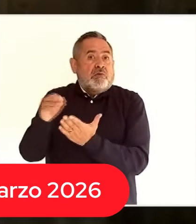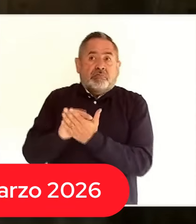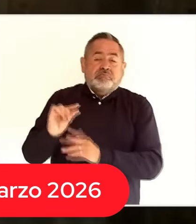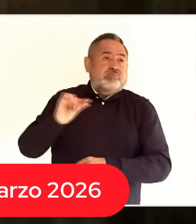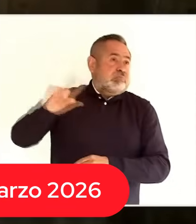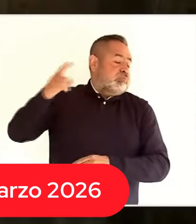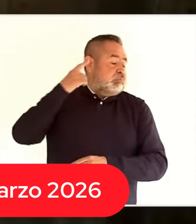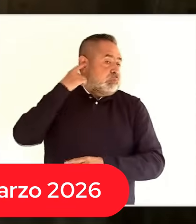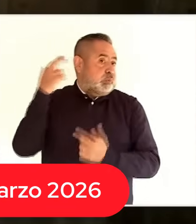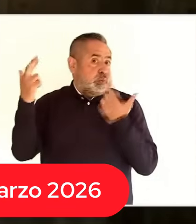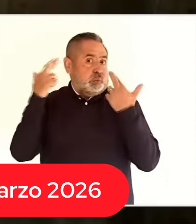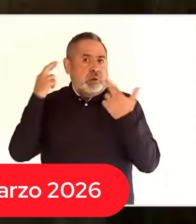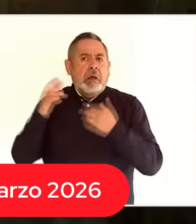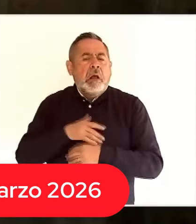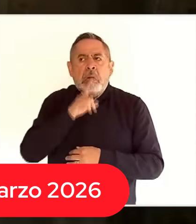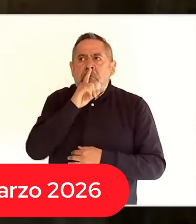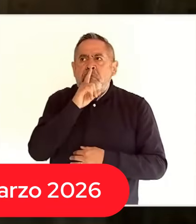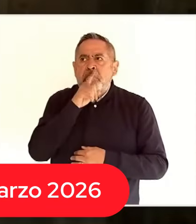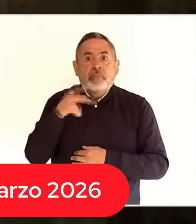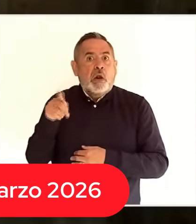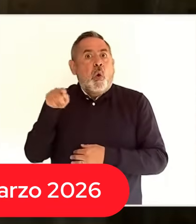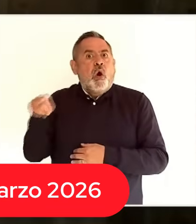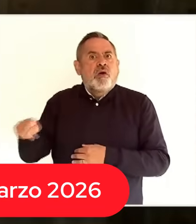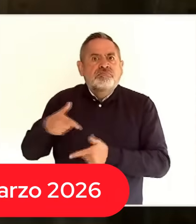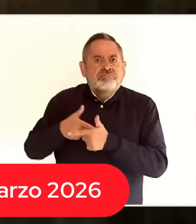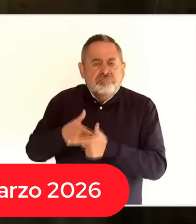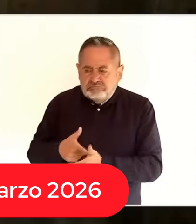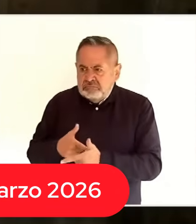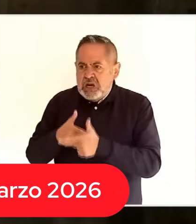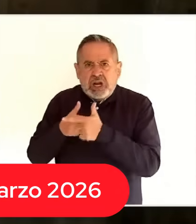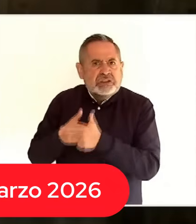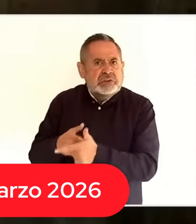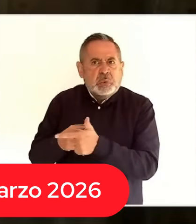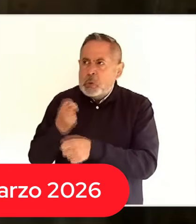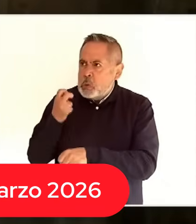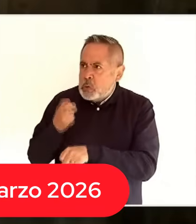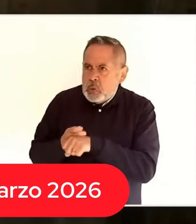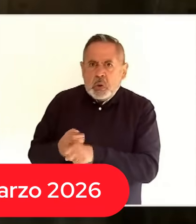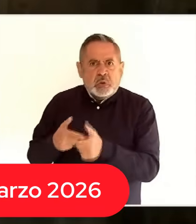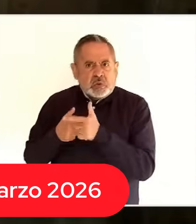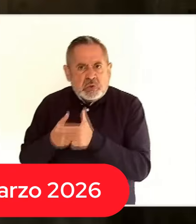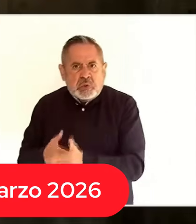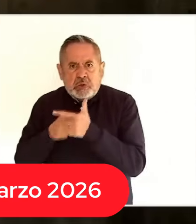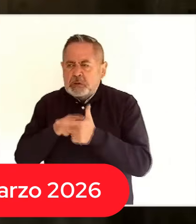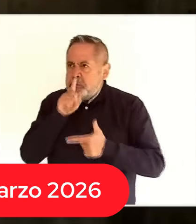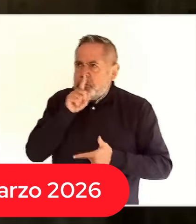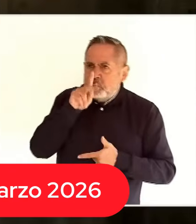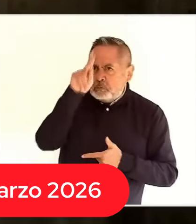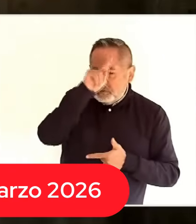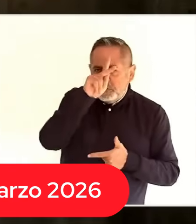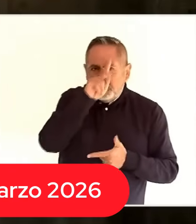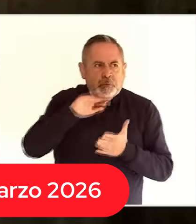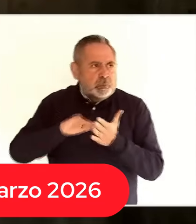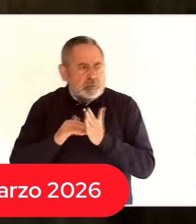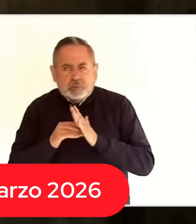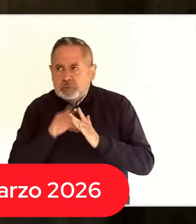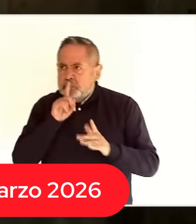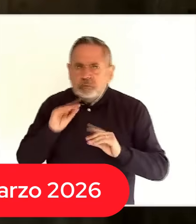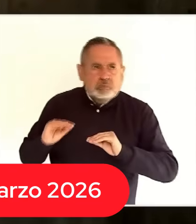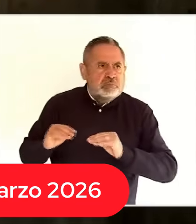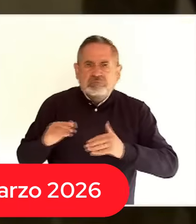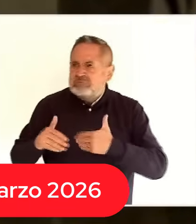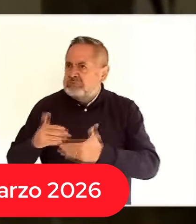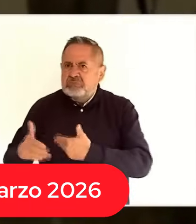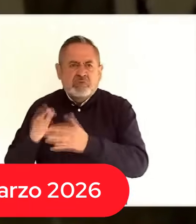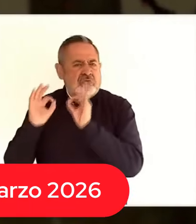sí constante, decisiva y muchas veces silenciosa. El problema no ha